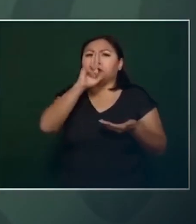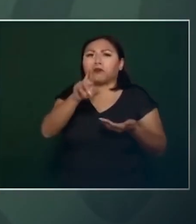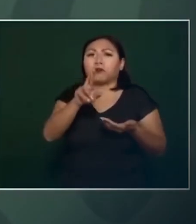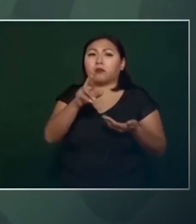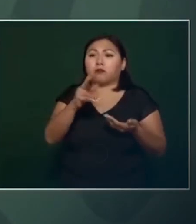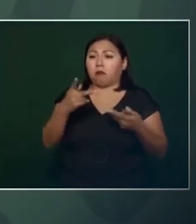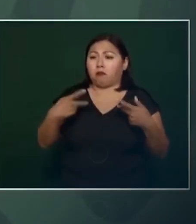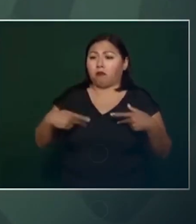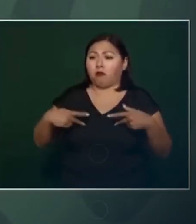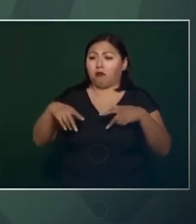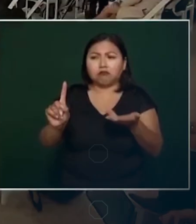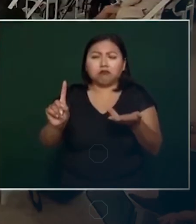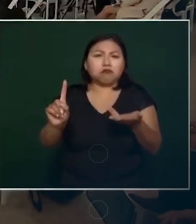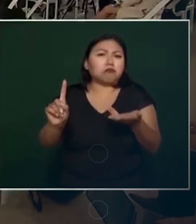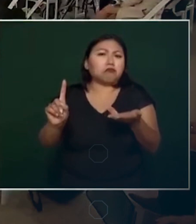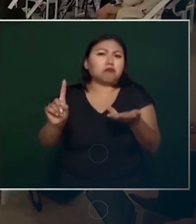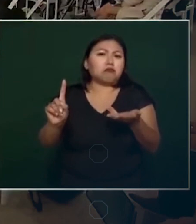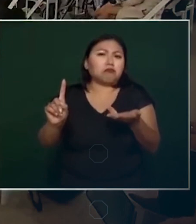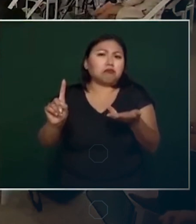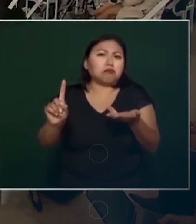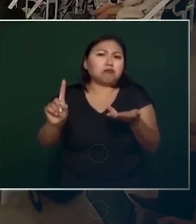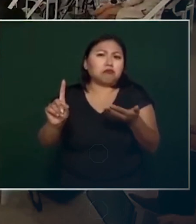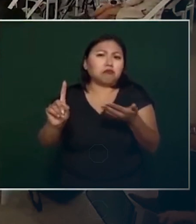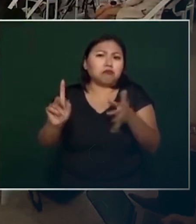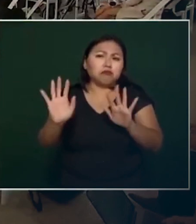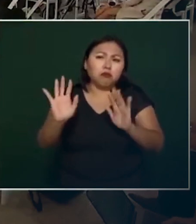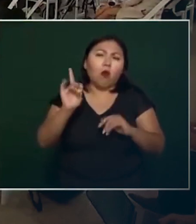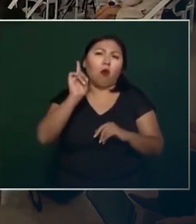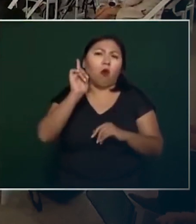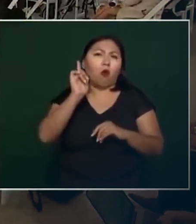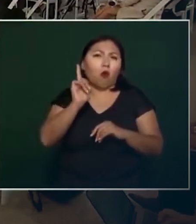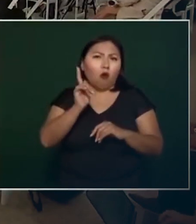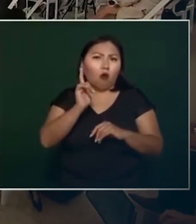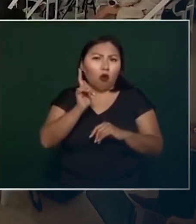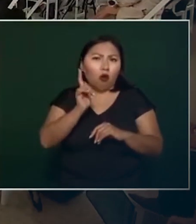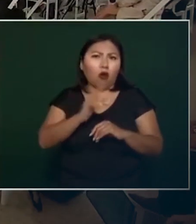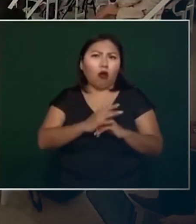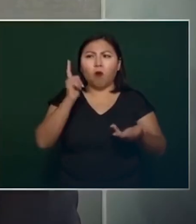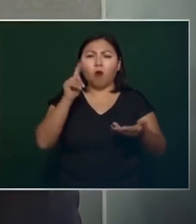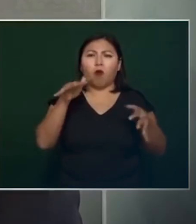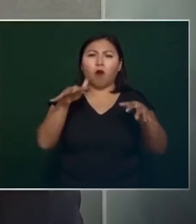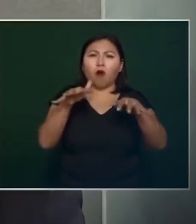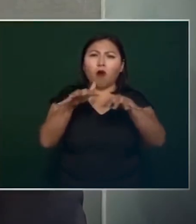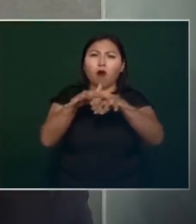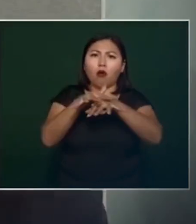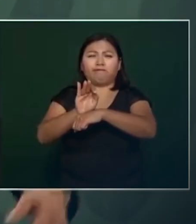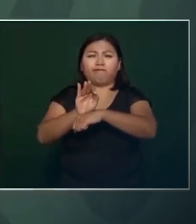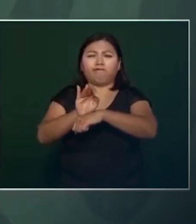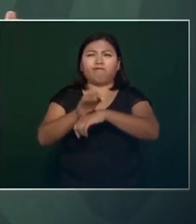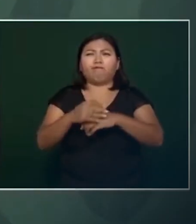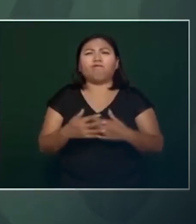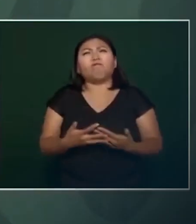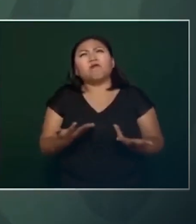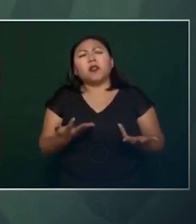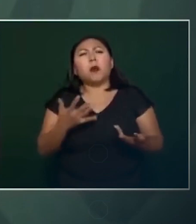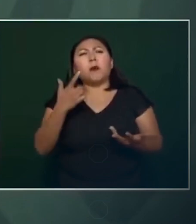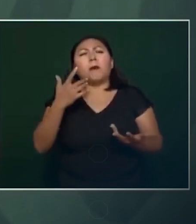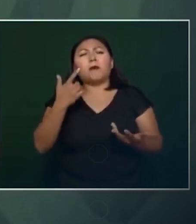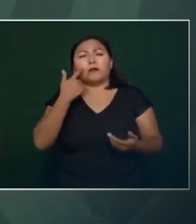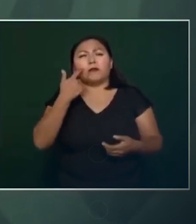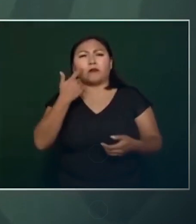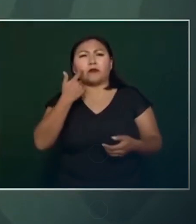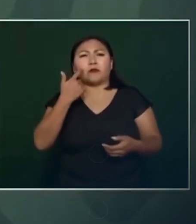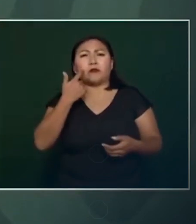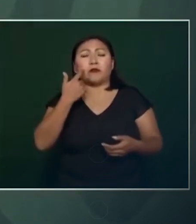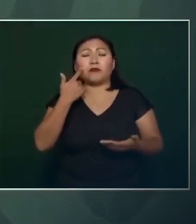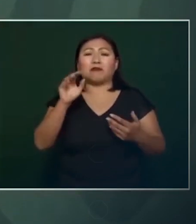más, criticó la elección de Lomelí, pues aseguró que este, como director de la Facultad de Economía, nunca se opuso ni protestó